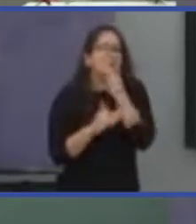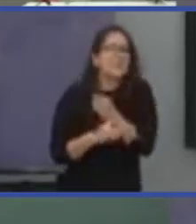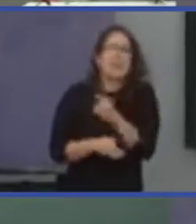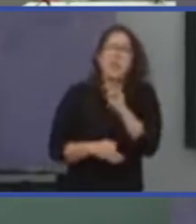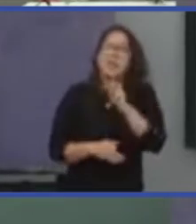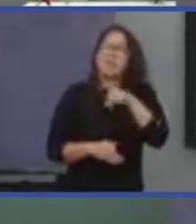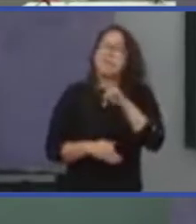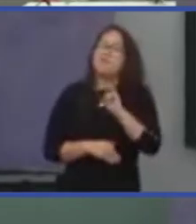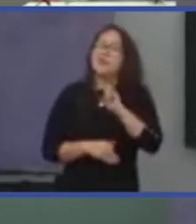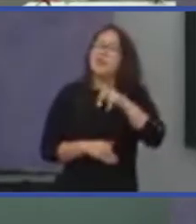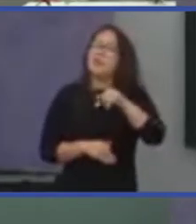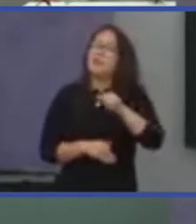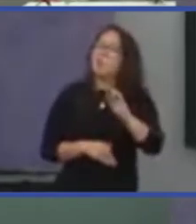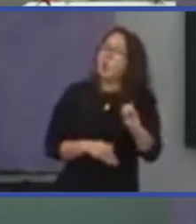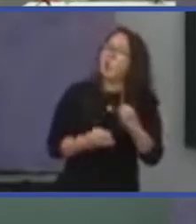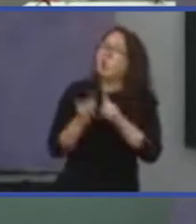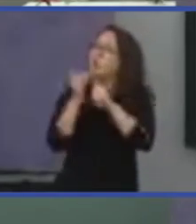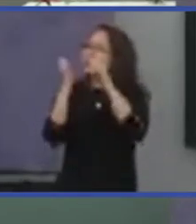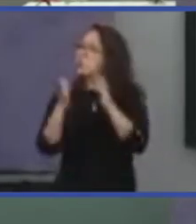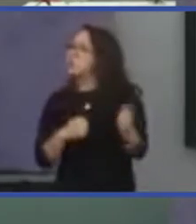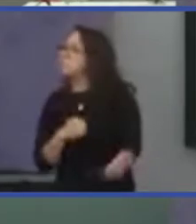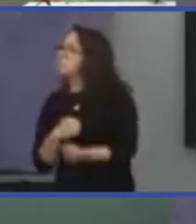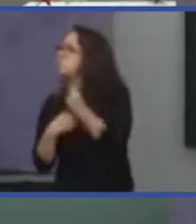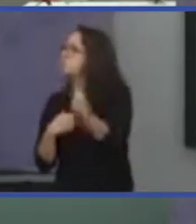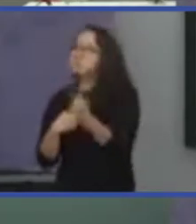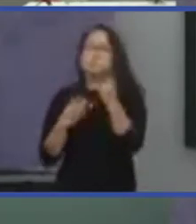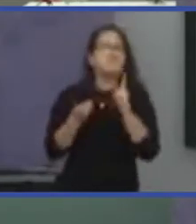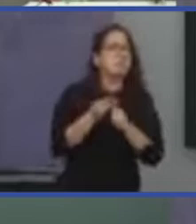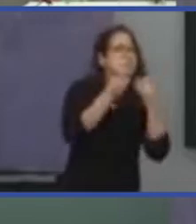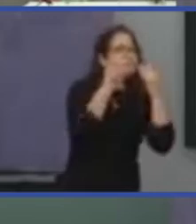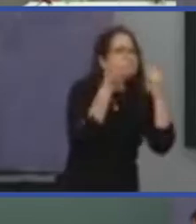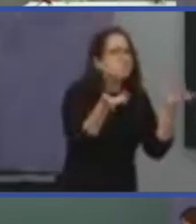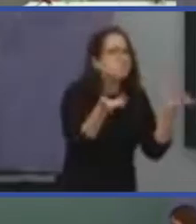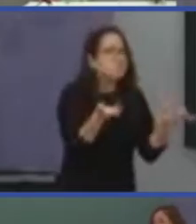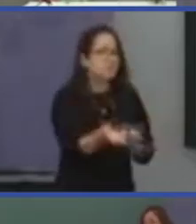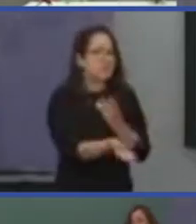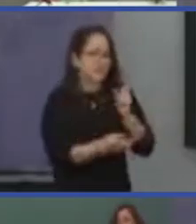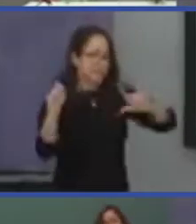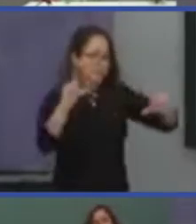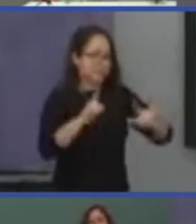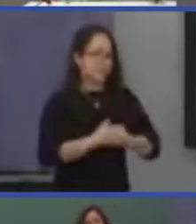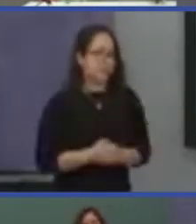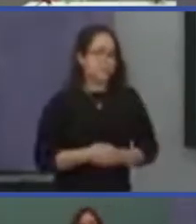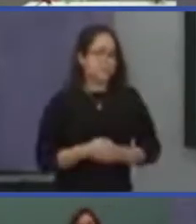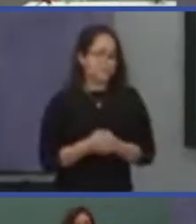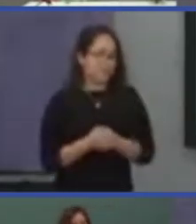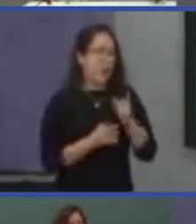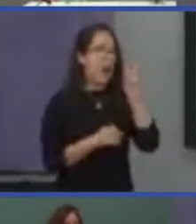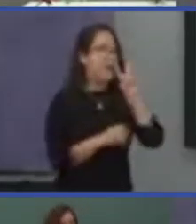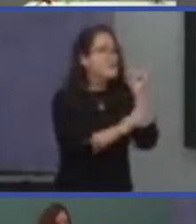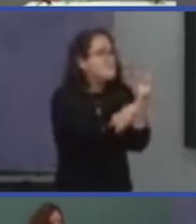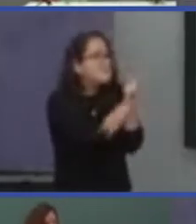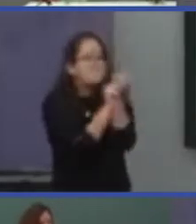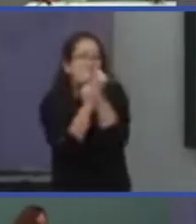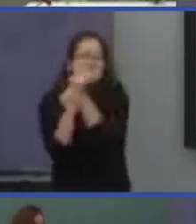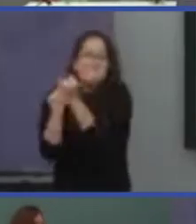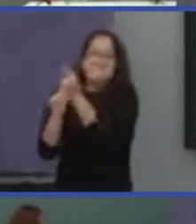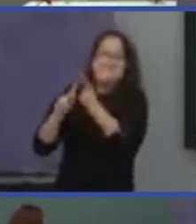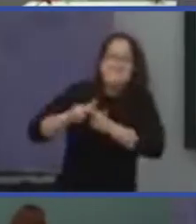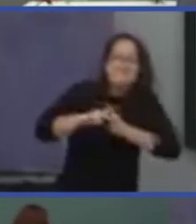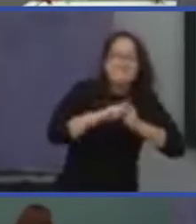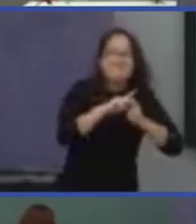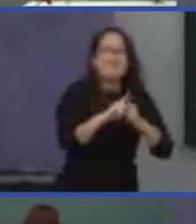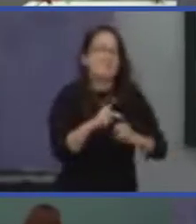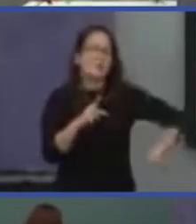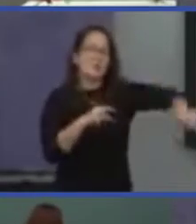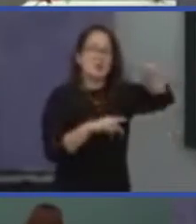La siguiente, por favor. Entonces, vamos a hacer detectives, matemáticas y matemáticos para encontrar el